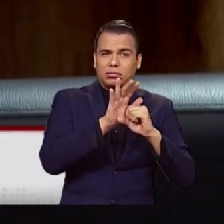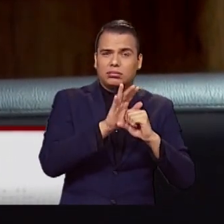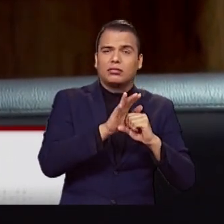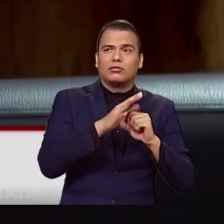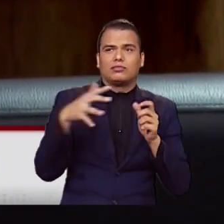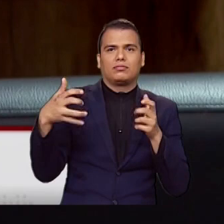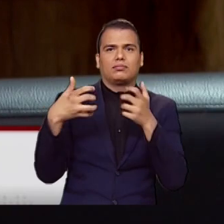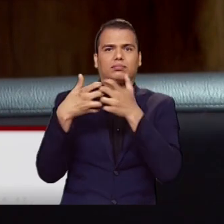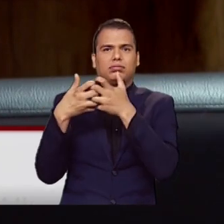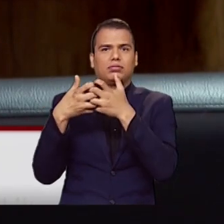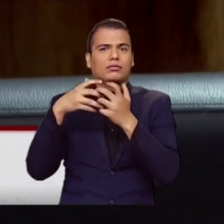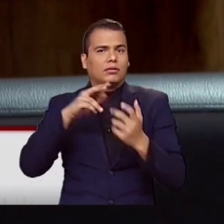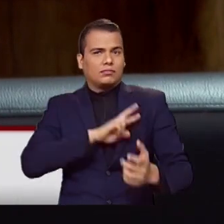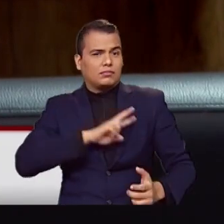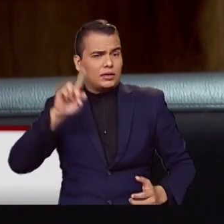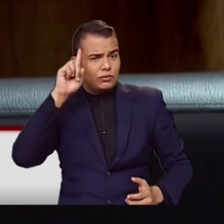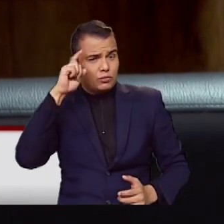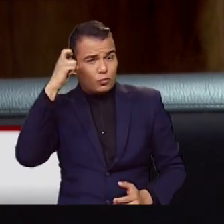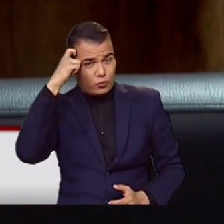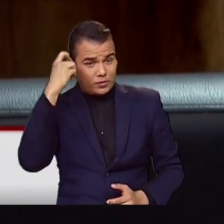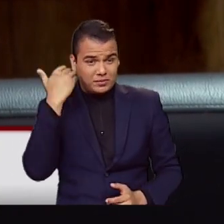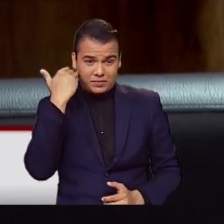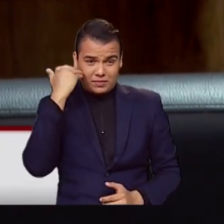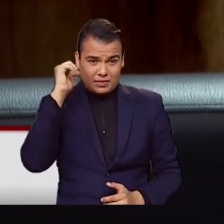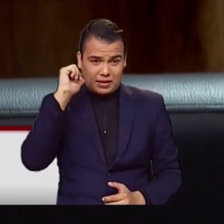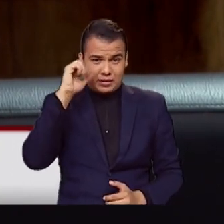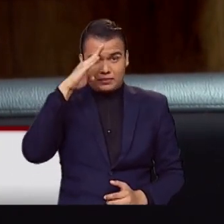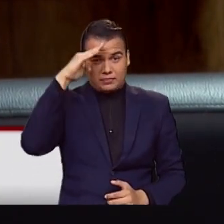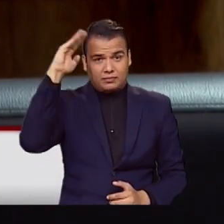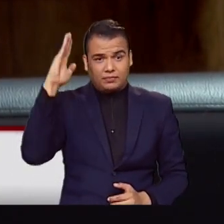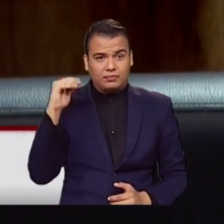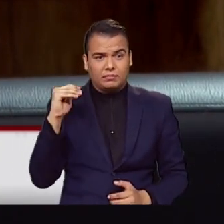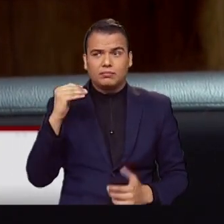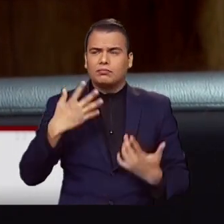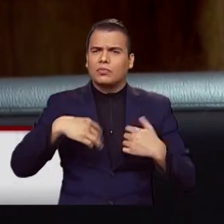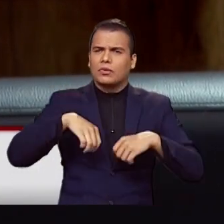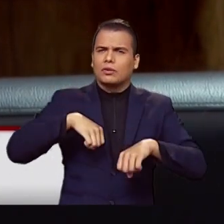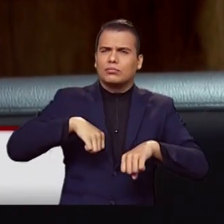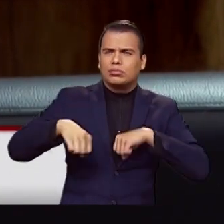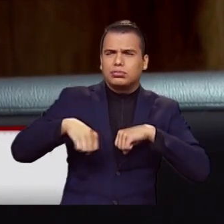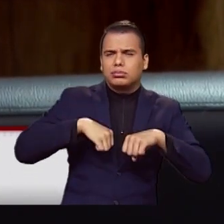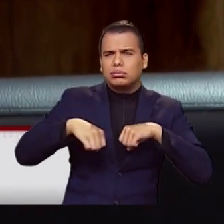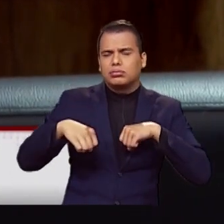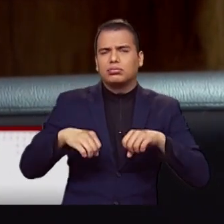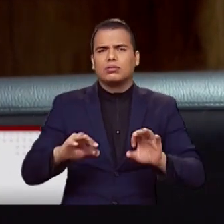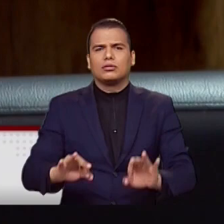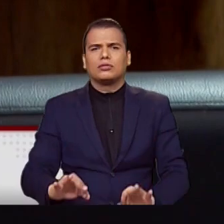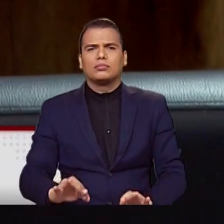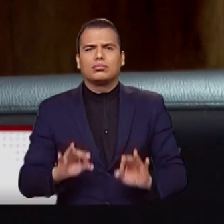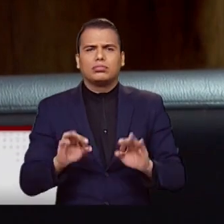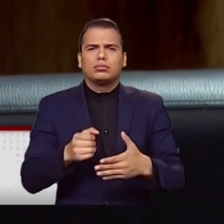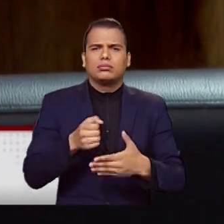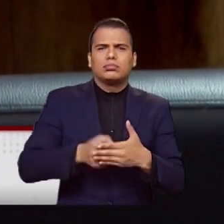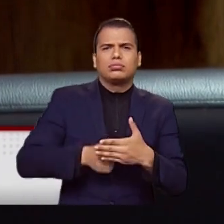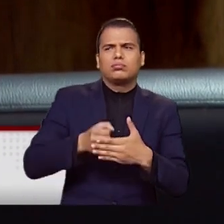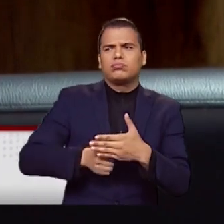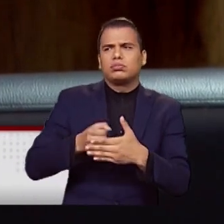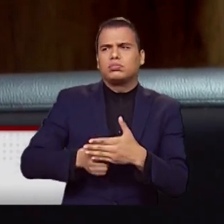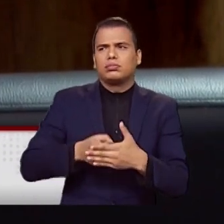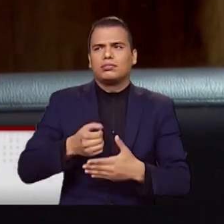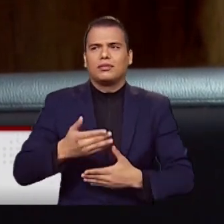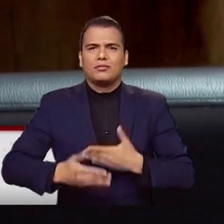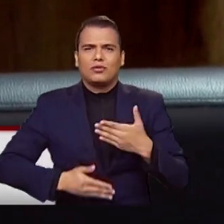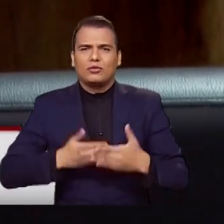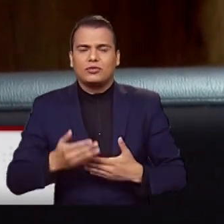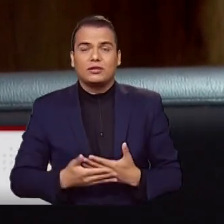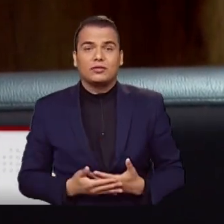nuestra gobernadora, la doctora Clara Luz Roldán, y pues asumiendo obviamente de diferentes frentes de trabajo que